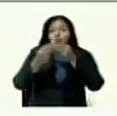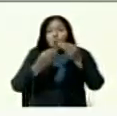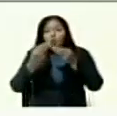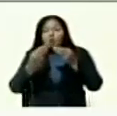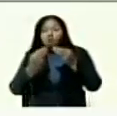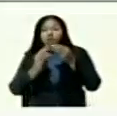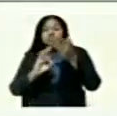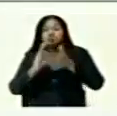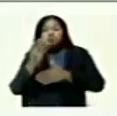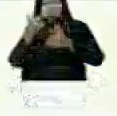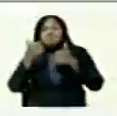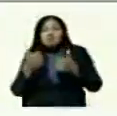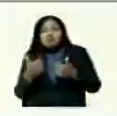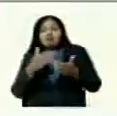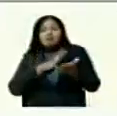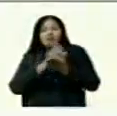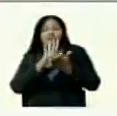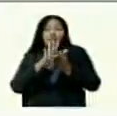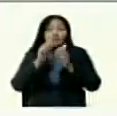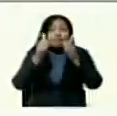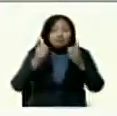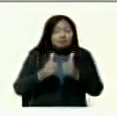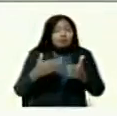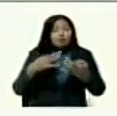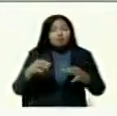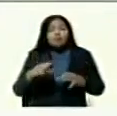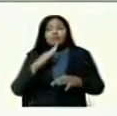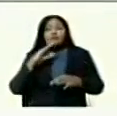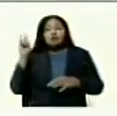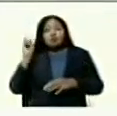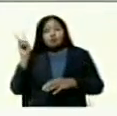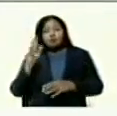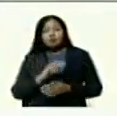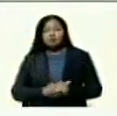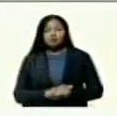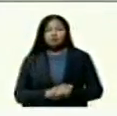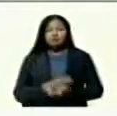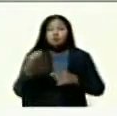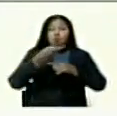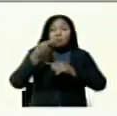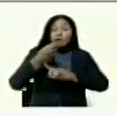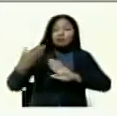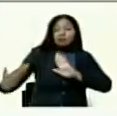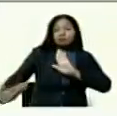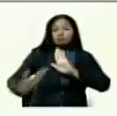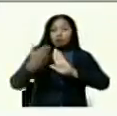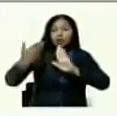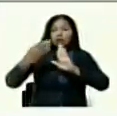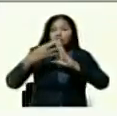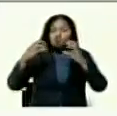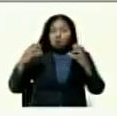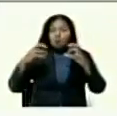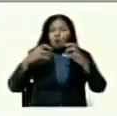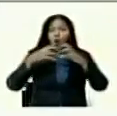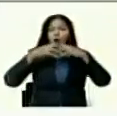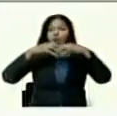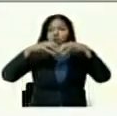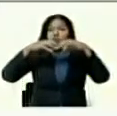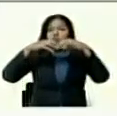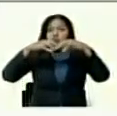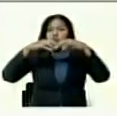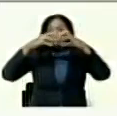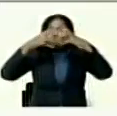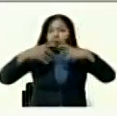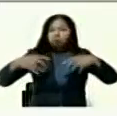natural, normal, del sistema del banco. Buscaba atacar el cerebro del banco. Y